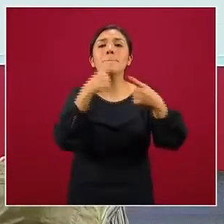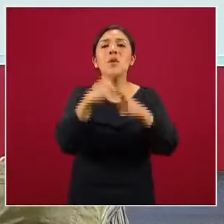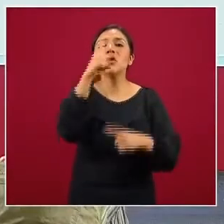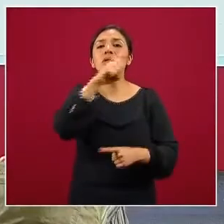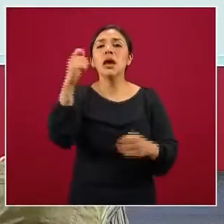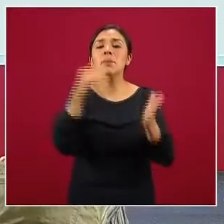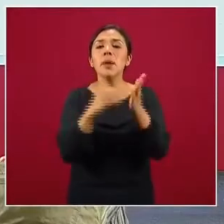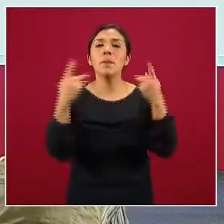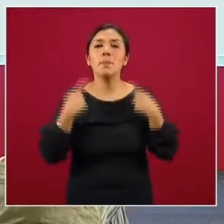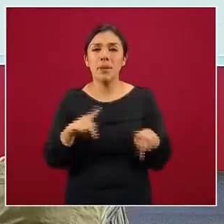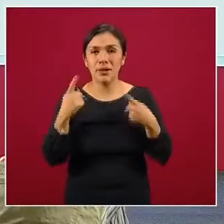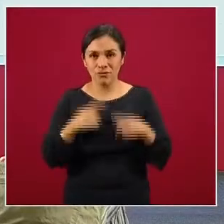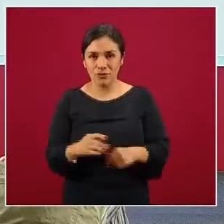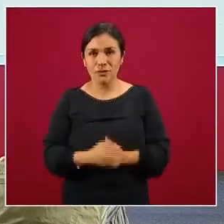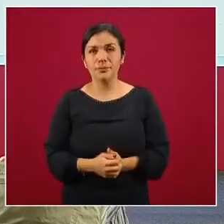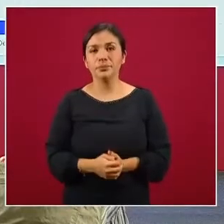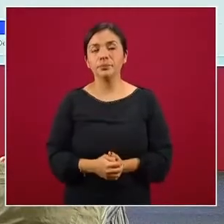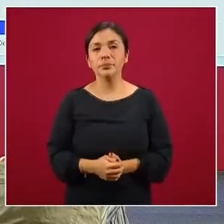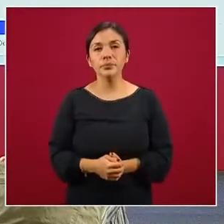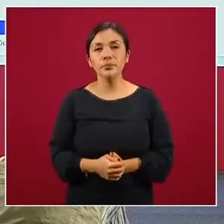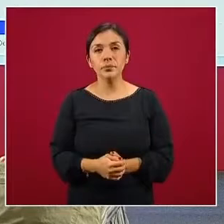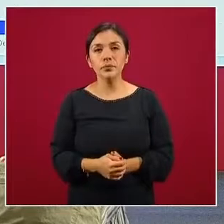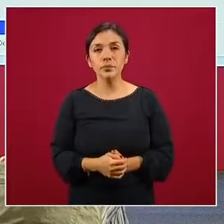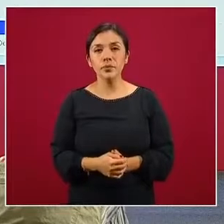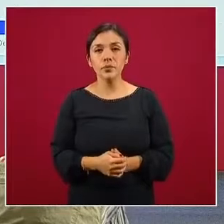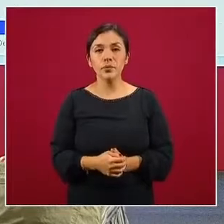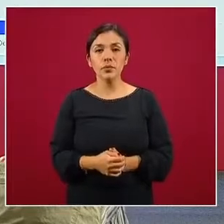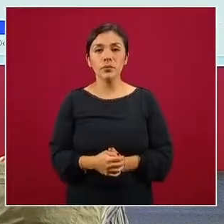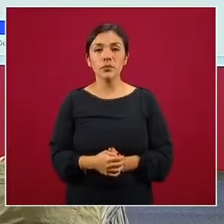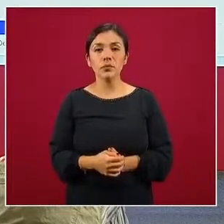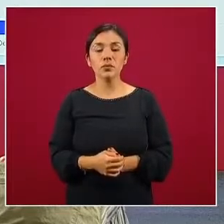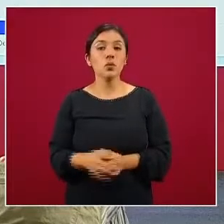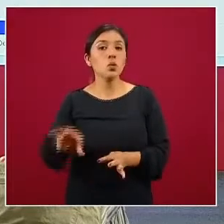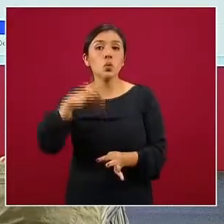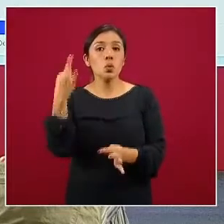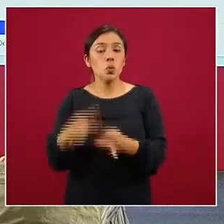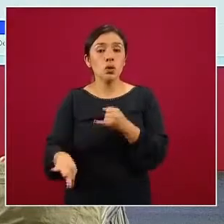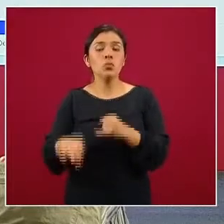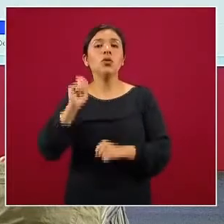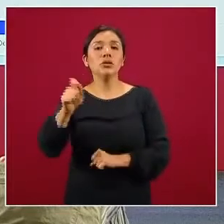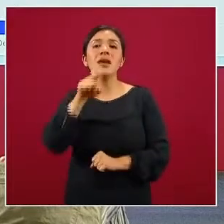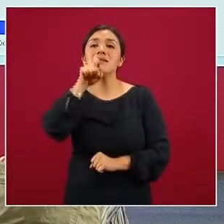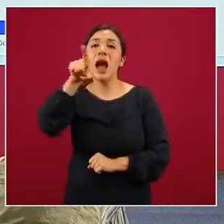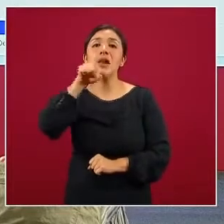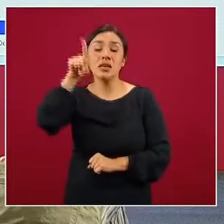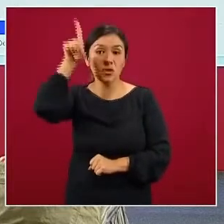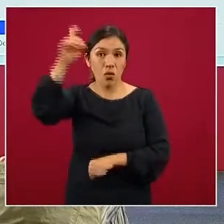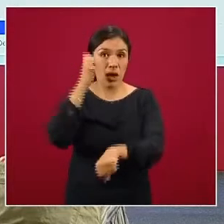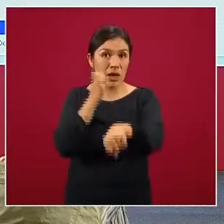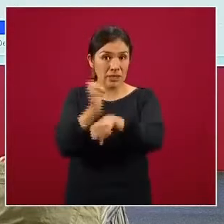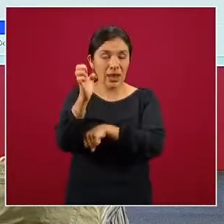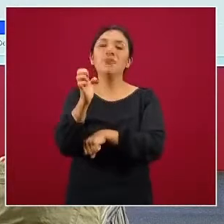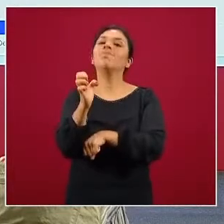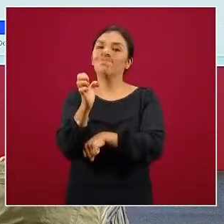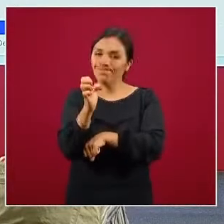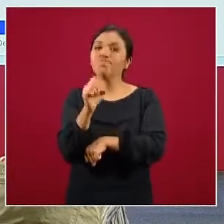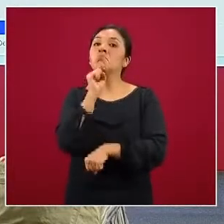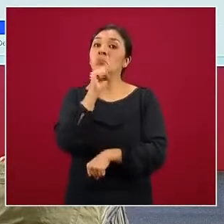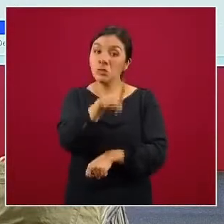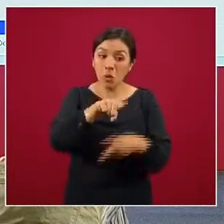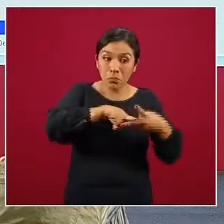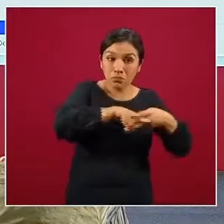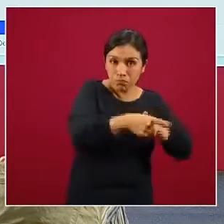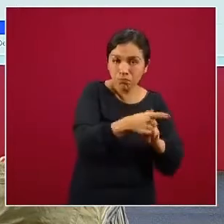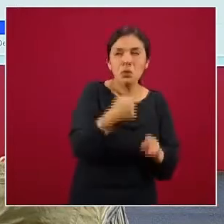100,000 personas. La siguiente, por favor. Terminamos con Jalisco. Jalisco es una entidad que también desde el